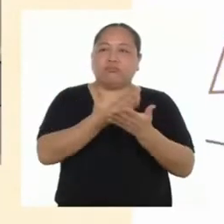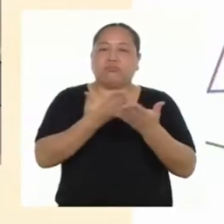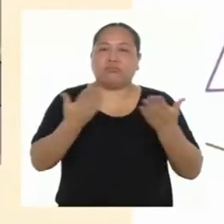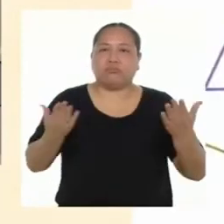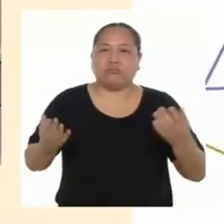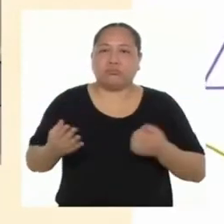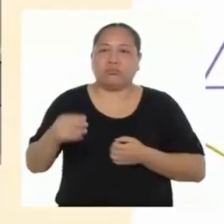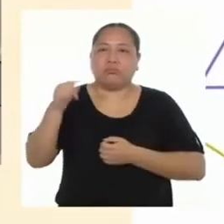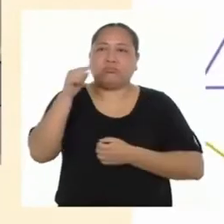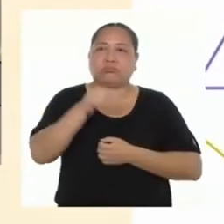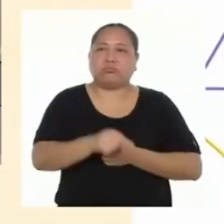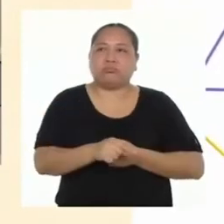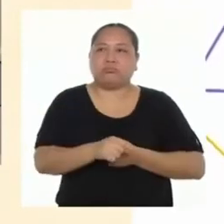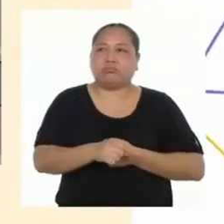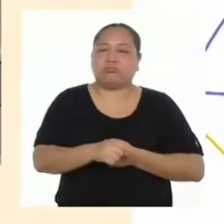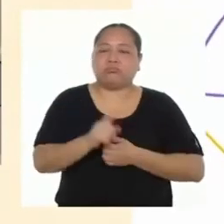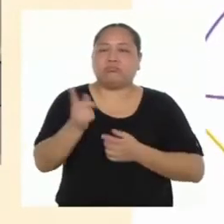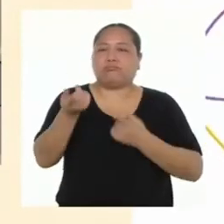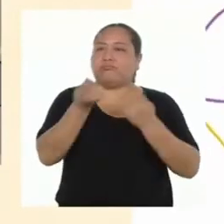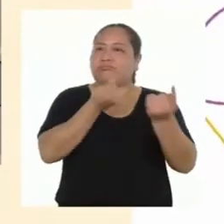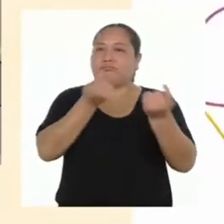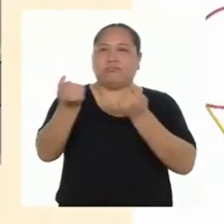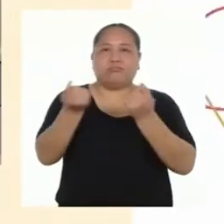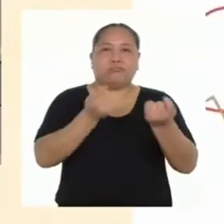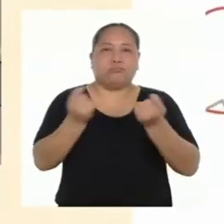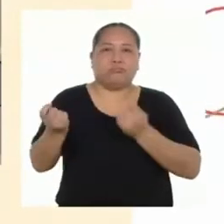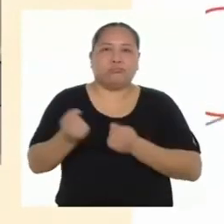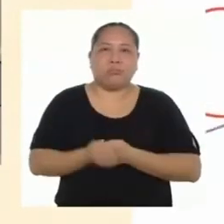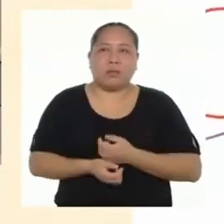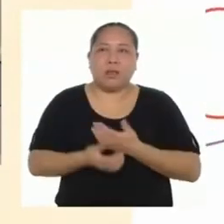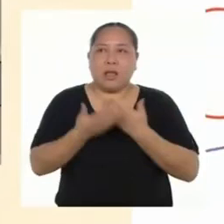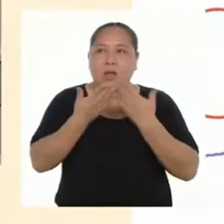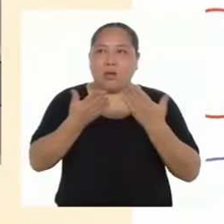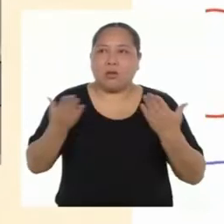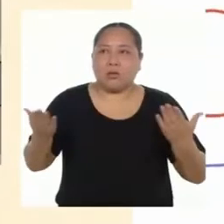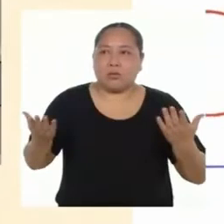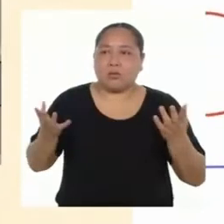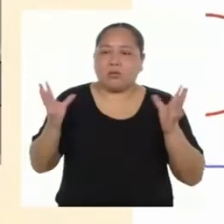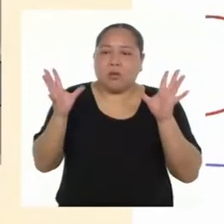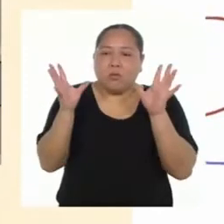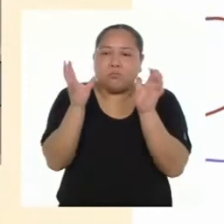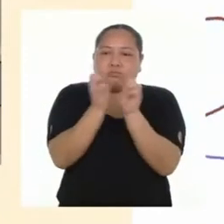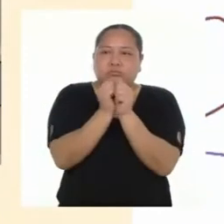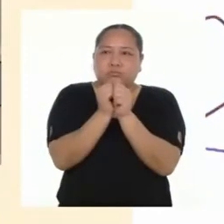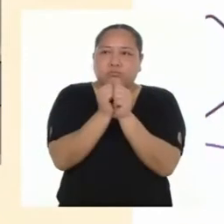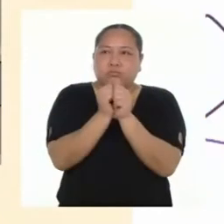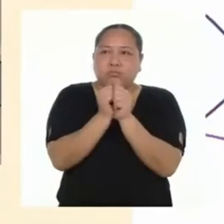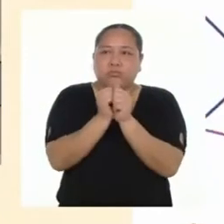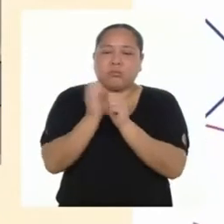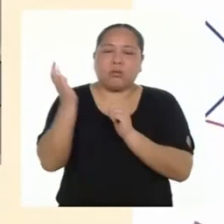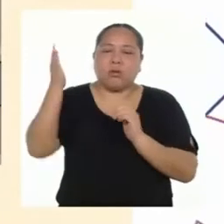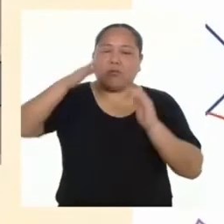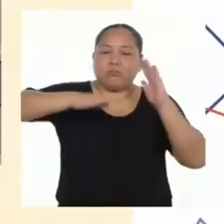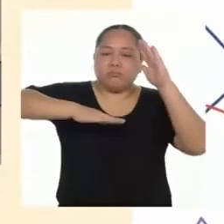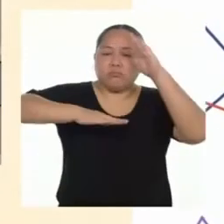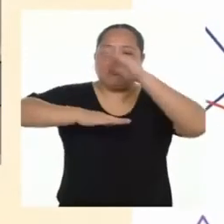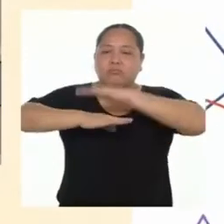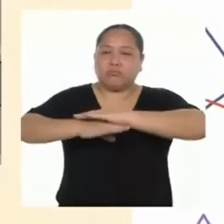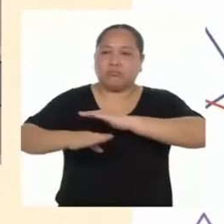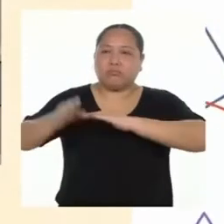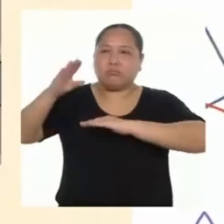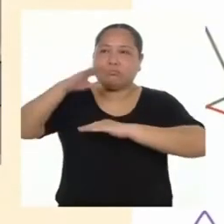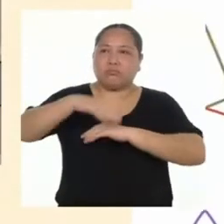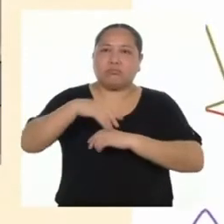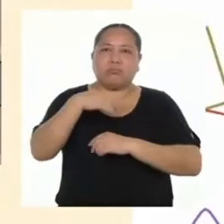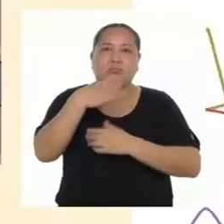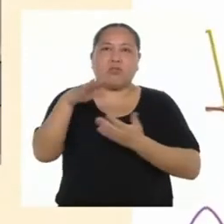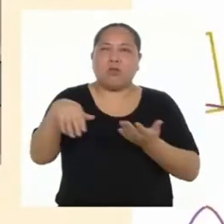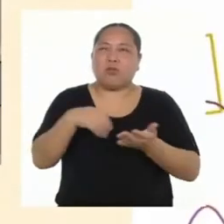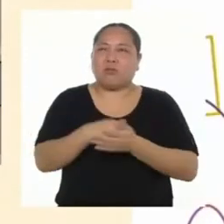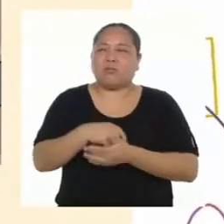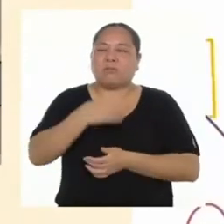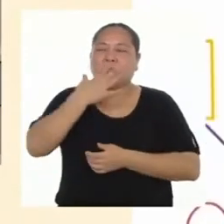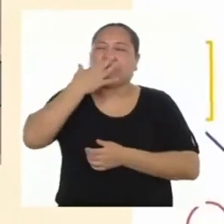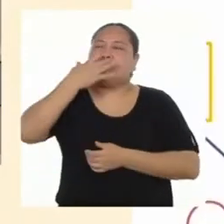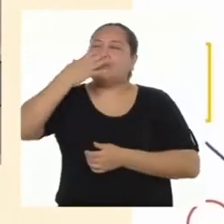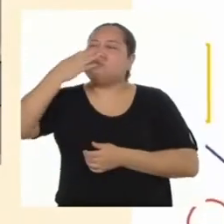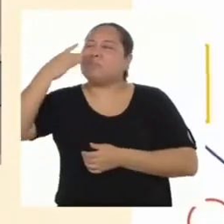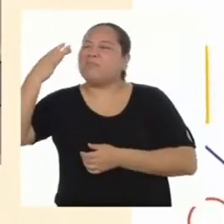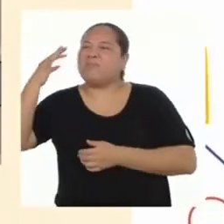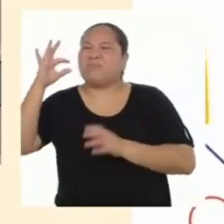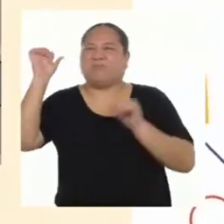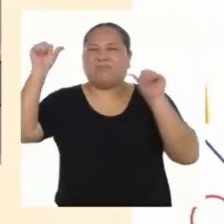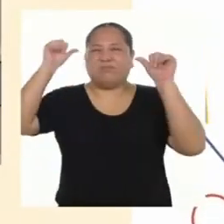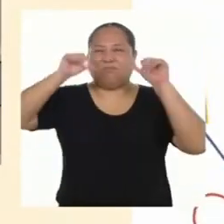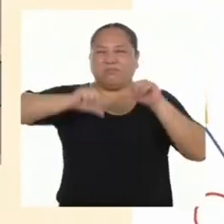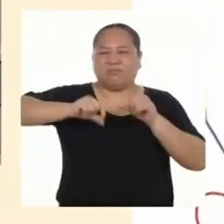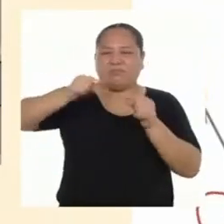sólidos sin ningún tipo de control. Los residuos no se compactan ni cubren diariamente y eso produce olores